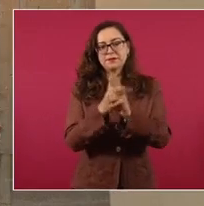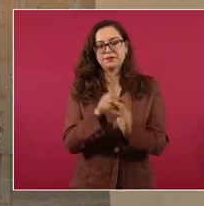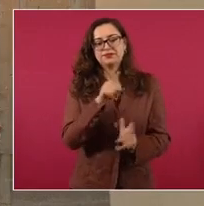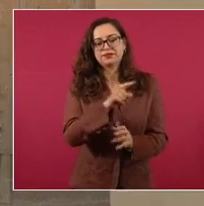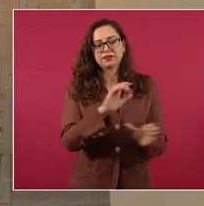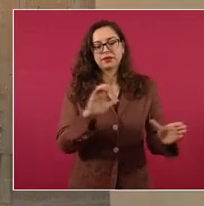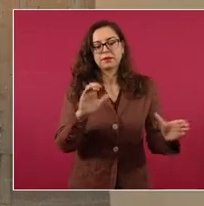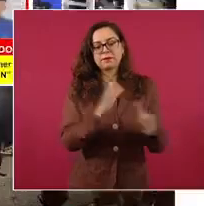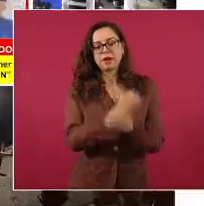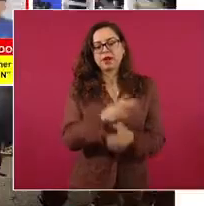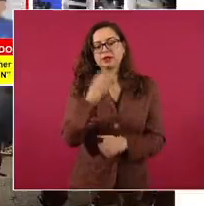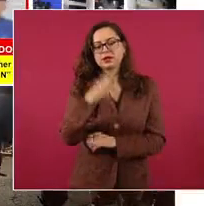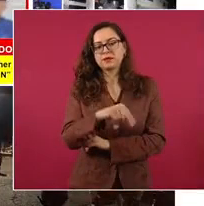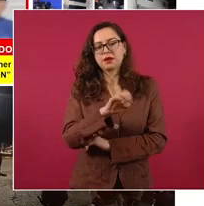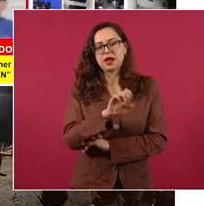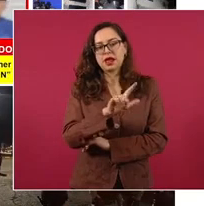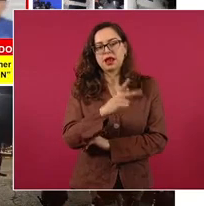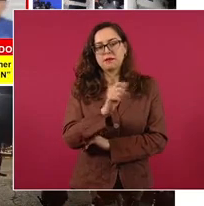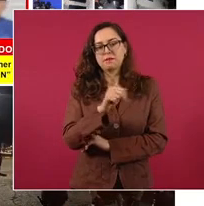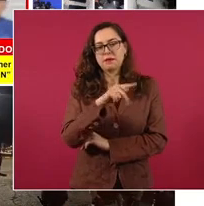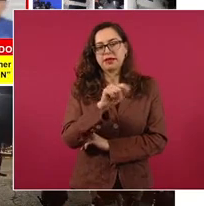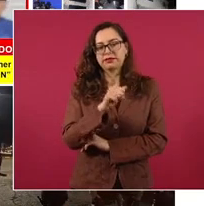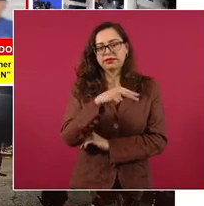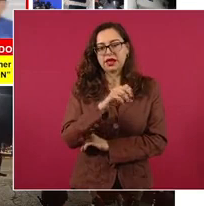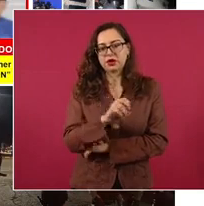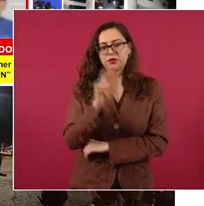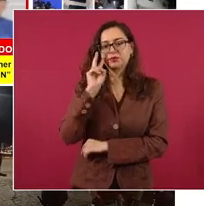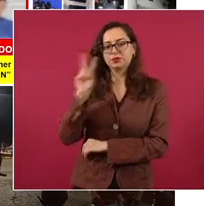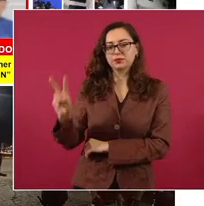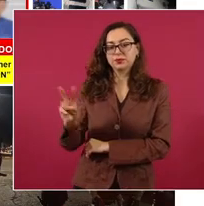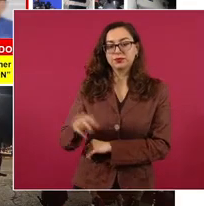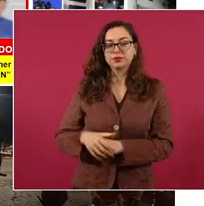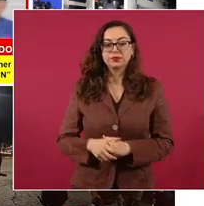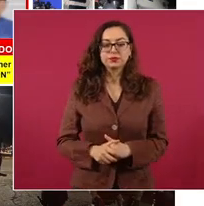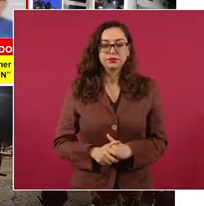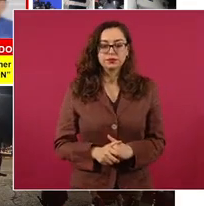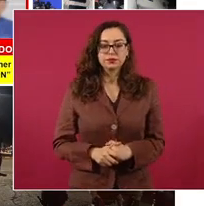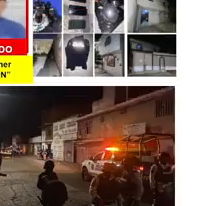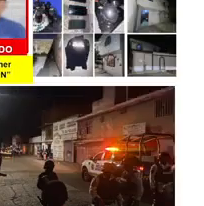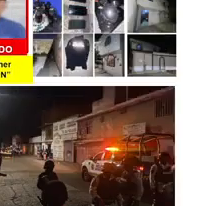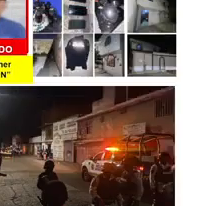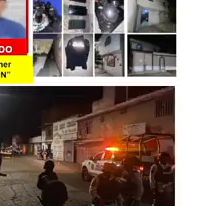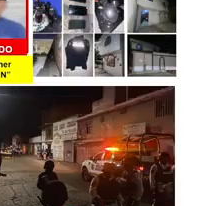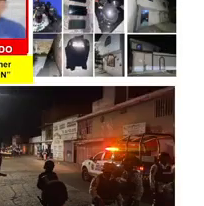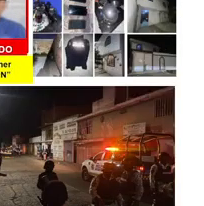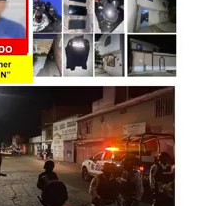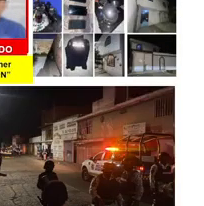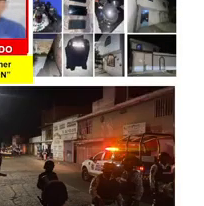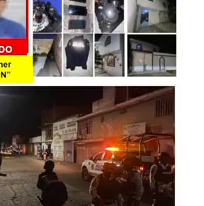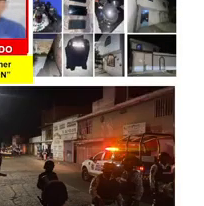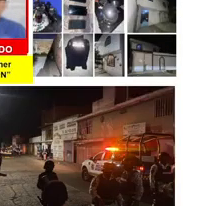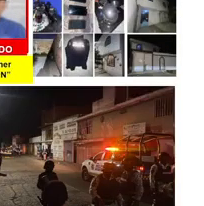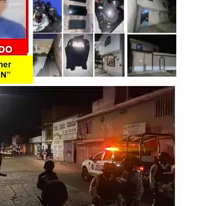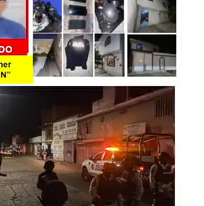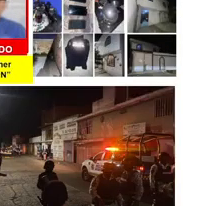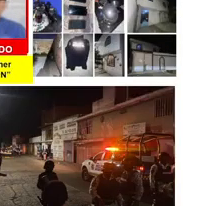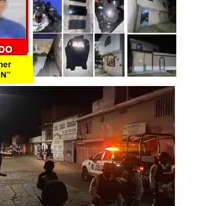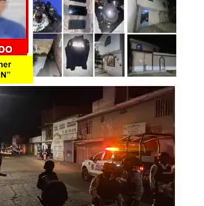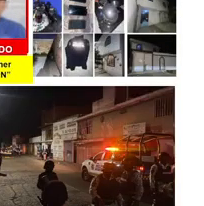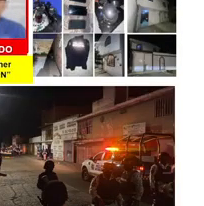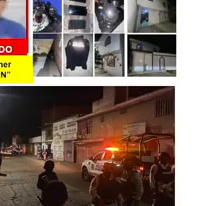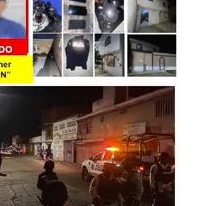Pantano, que fue registrado el pasado 15 de octubre en un hecho de violencia donde